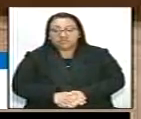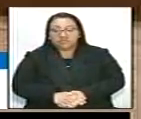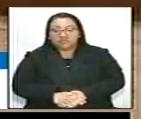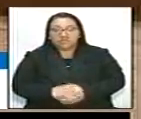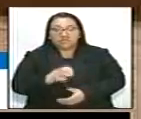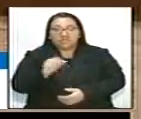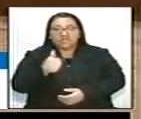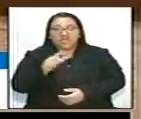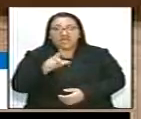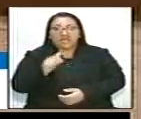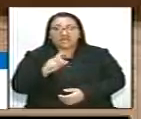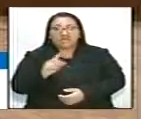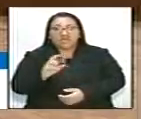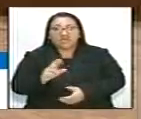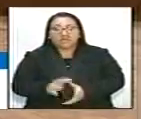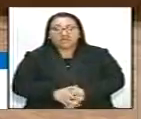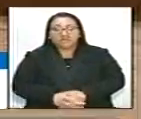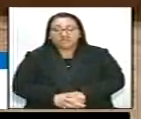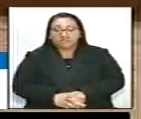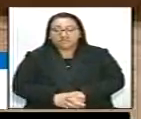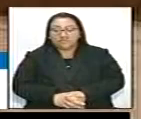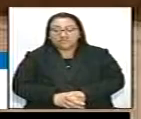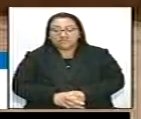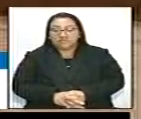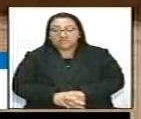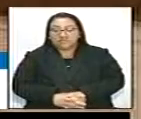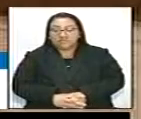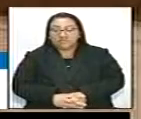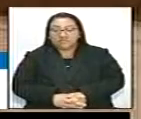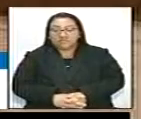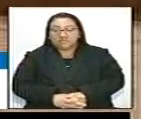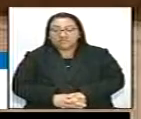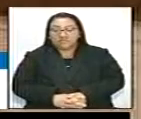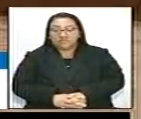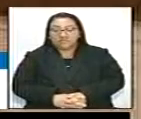Congresista Octavio Salazar Miranda.